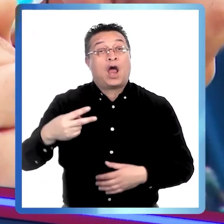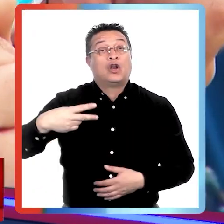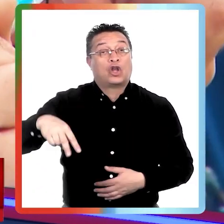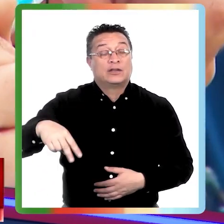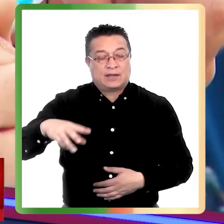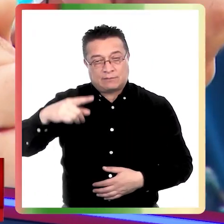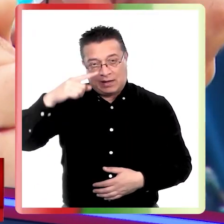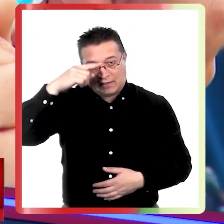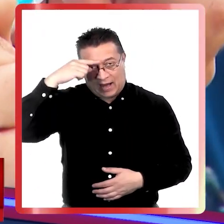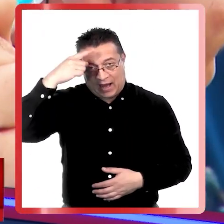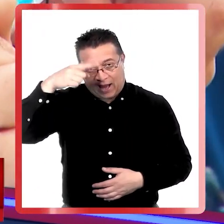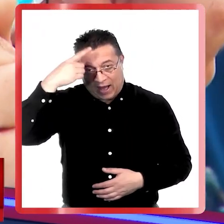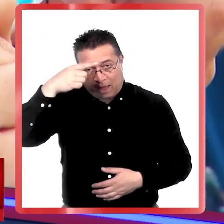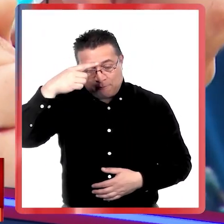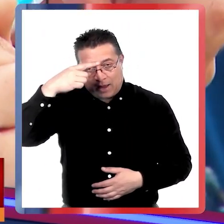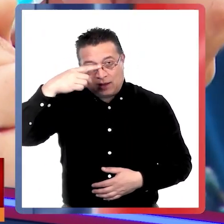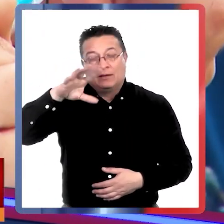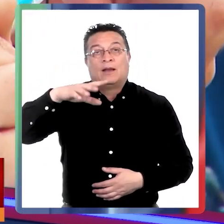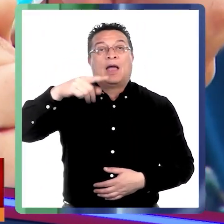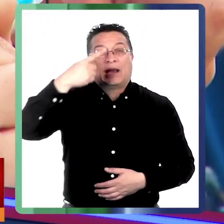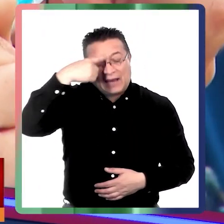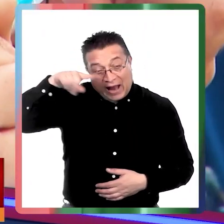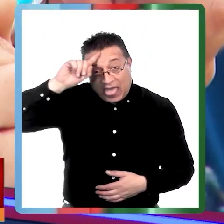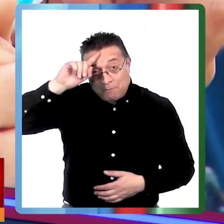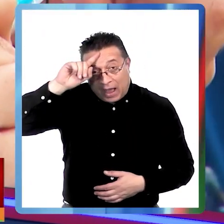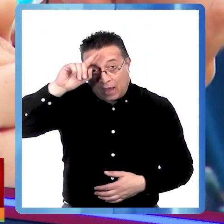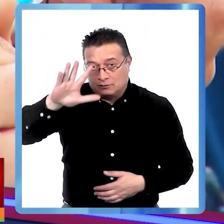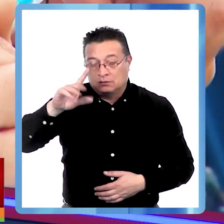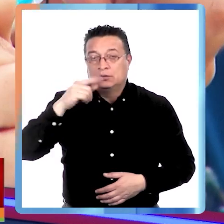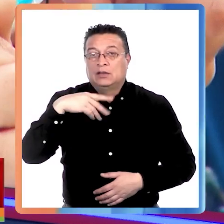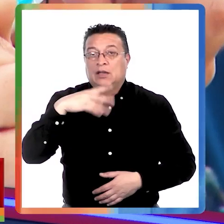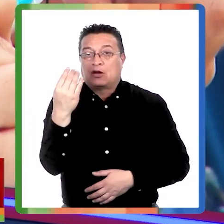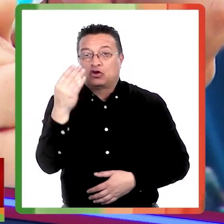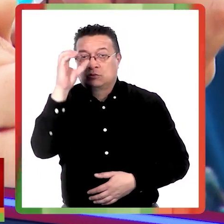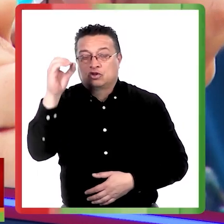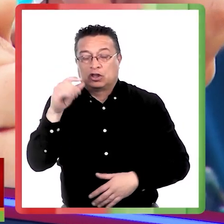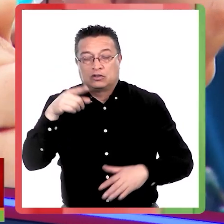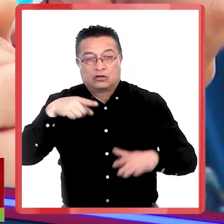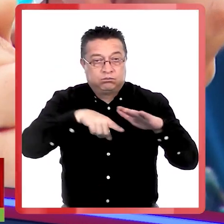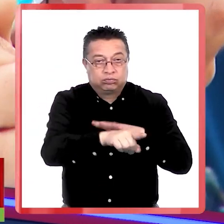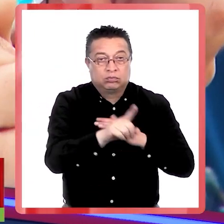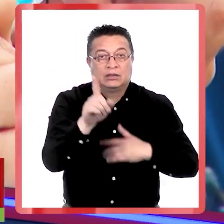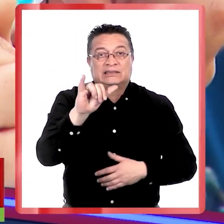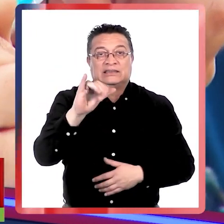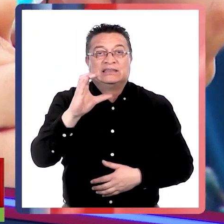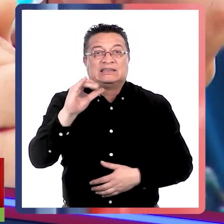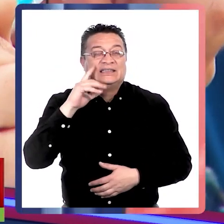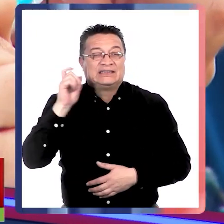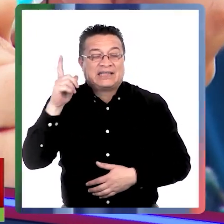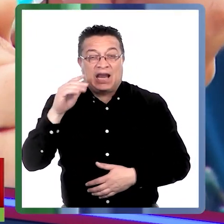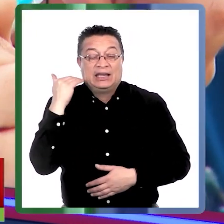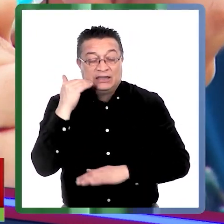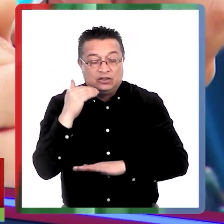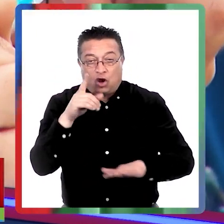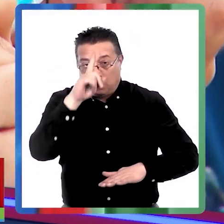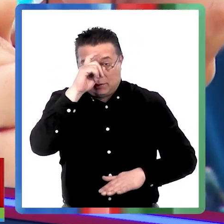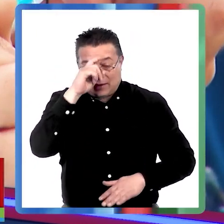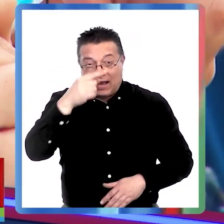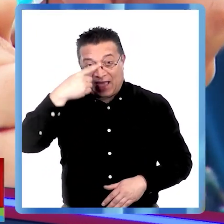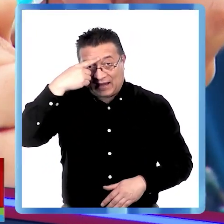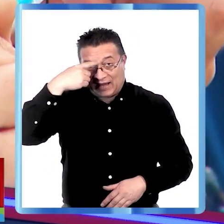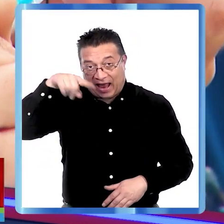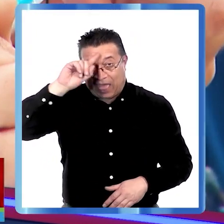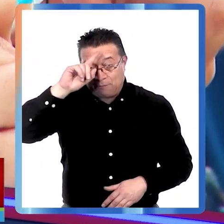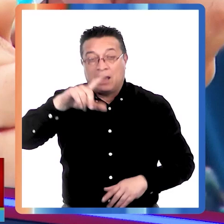Buenas noticias para Calama, porque bajó casi en un 70% la hospitalización de lactantes por virus sincicial en el hospital